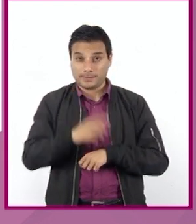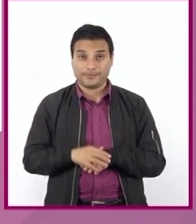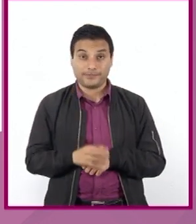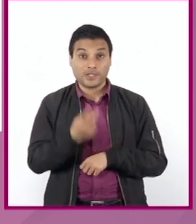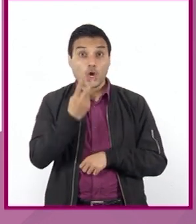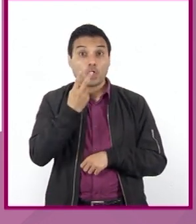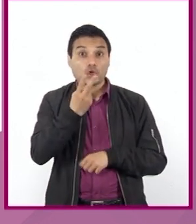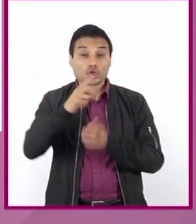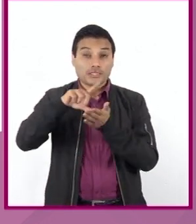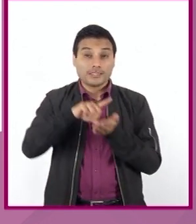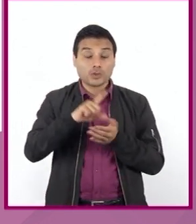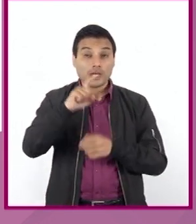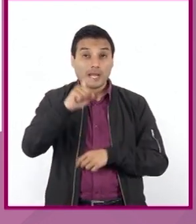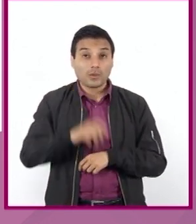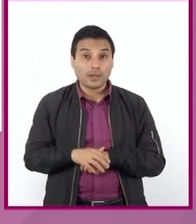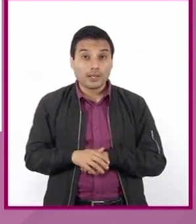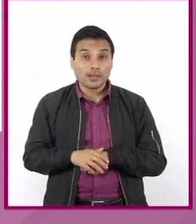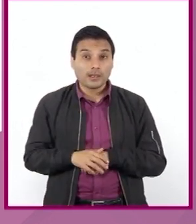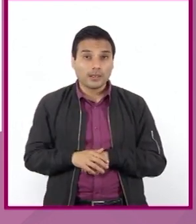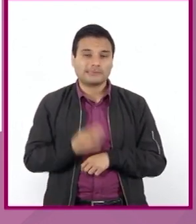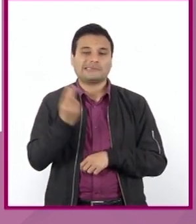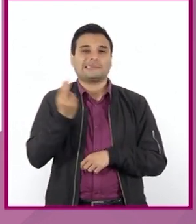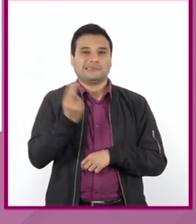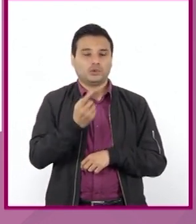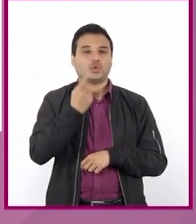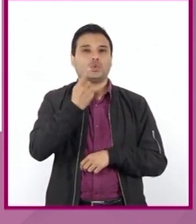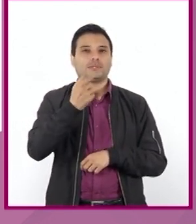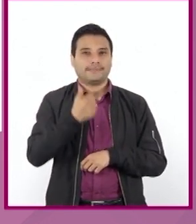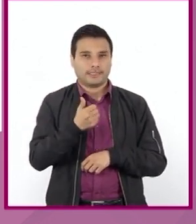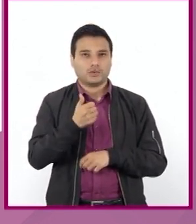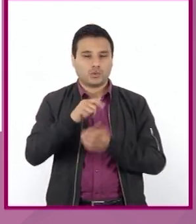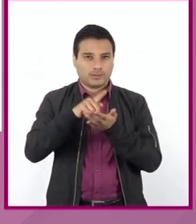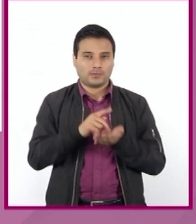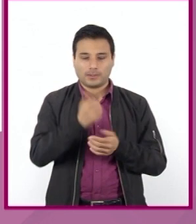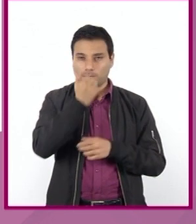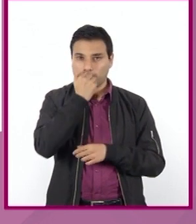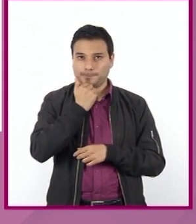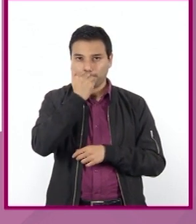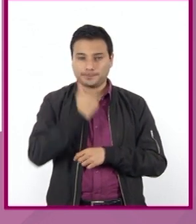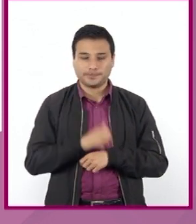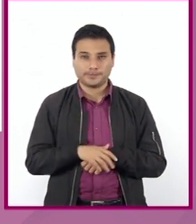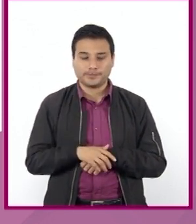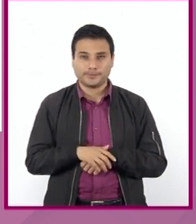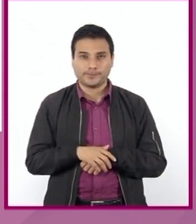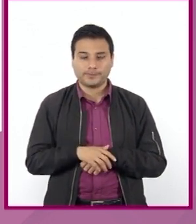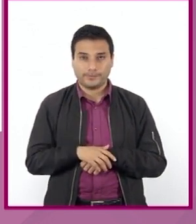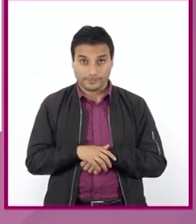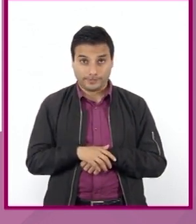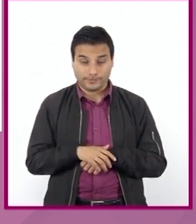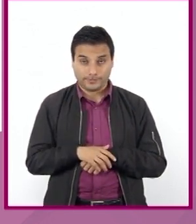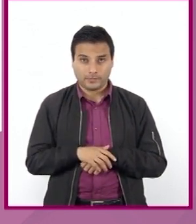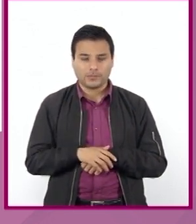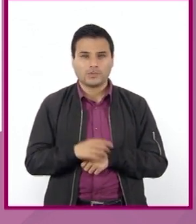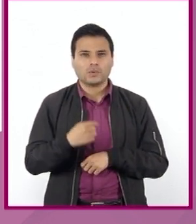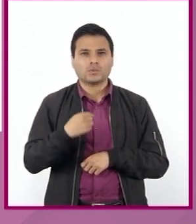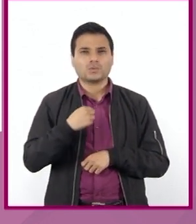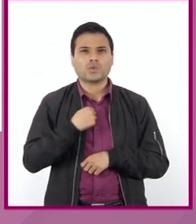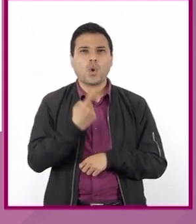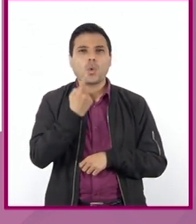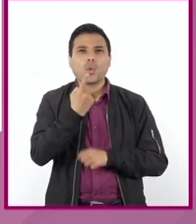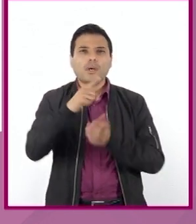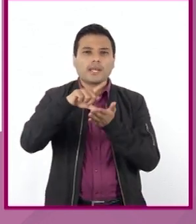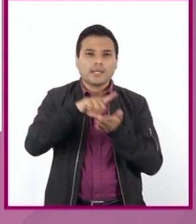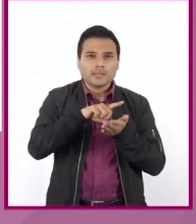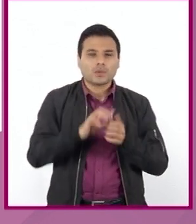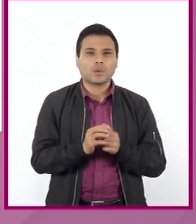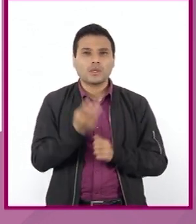2 litros de agua se requiere de 1/6 de kilogramo de azúcar. ¿Qué cantidad utilizaremos para 1